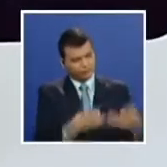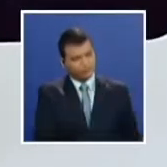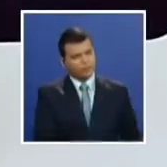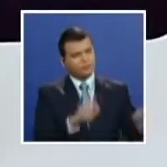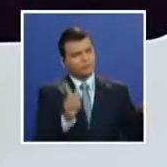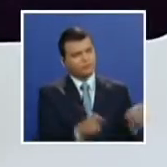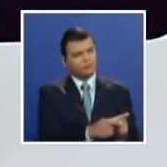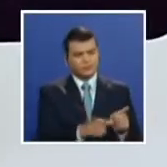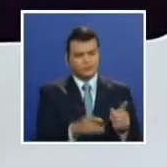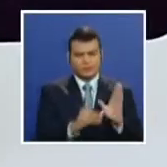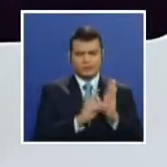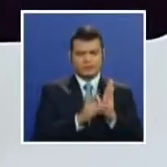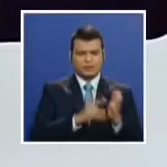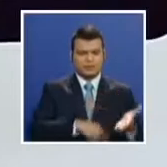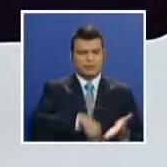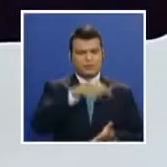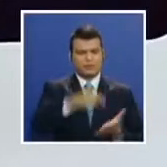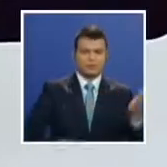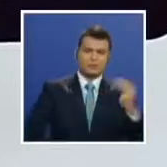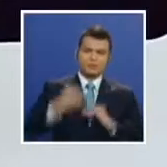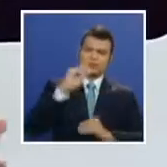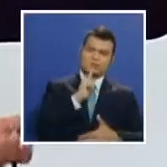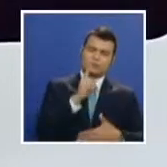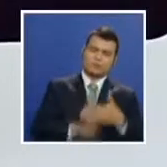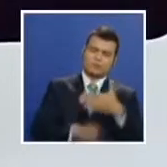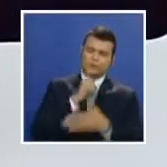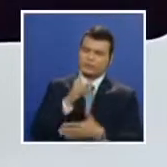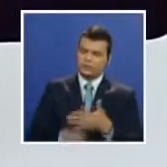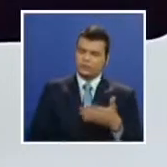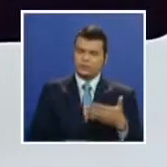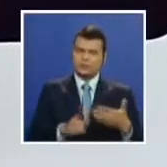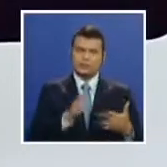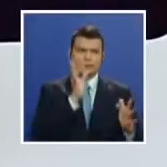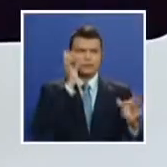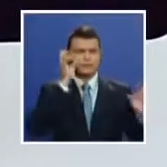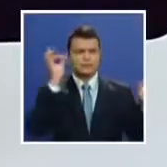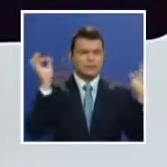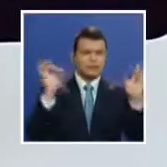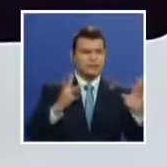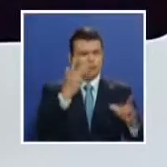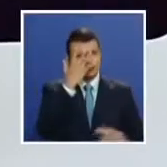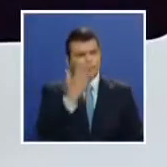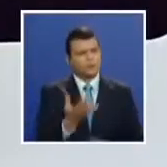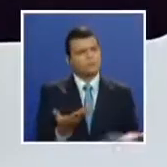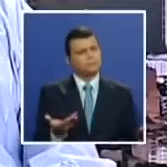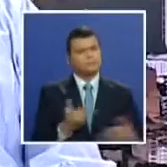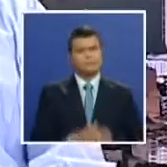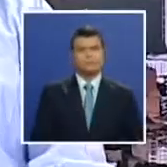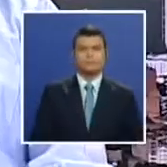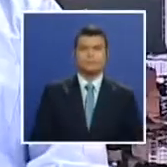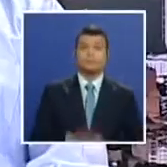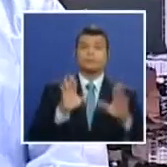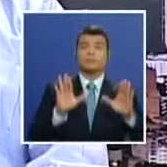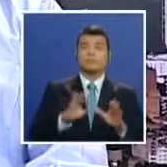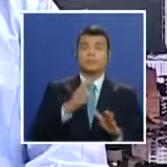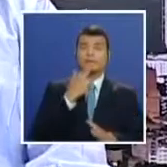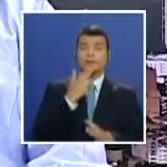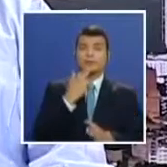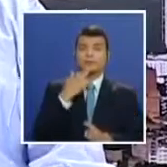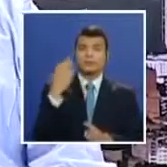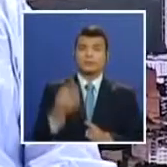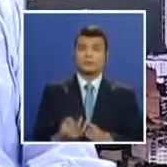grave la firma de un decreto que bajarían los aranceles a todos los importadores de azúcar porque porque el azúcar está